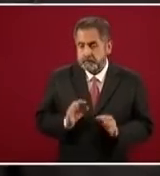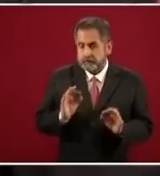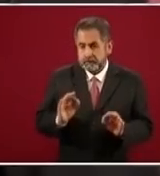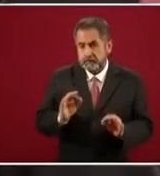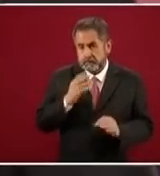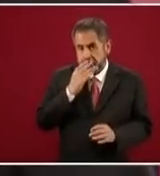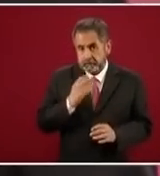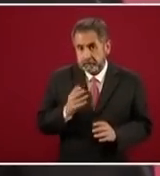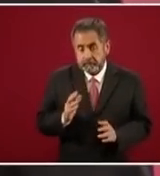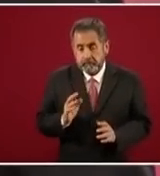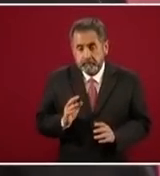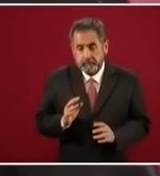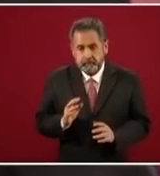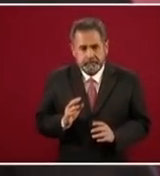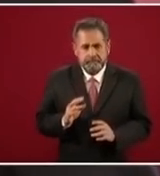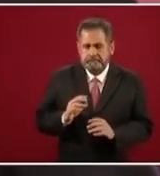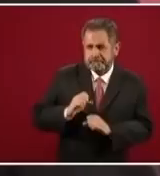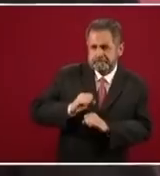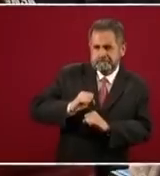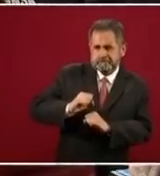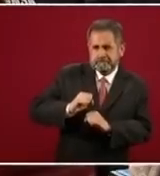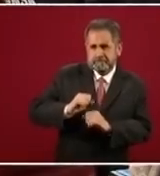nada más aguantando.